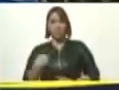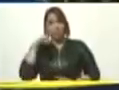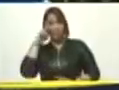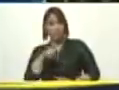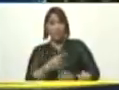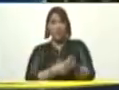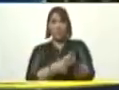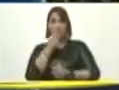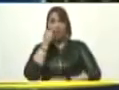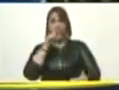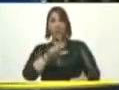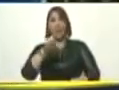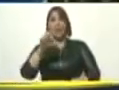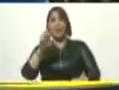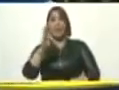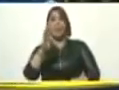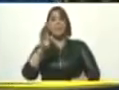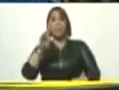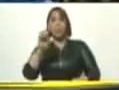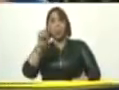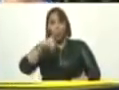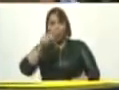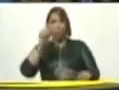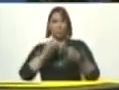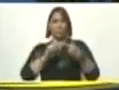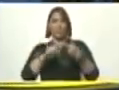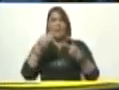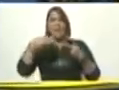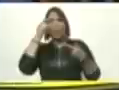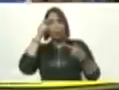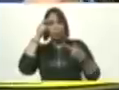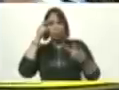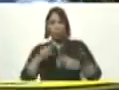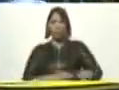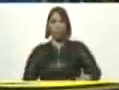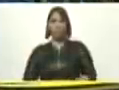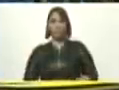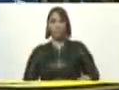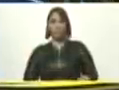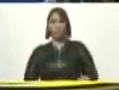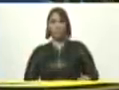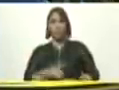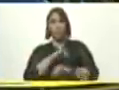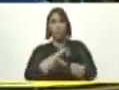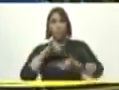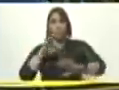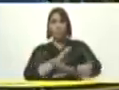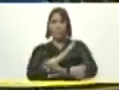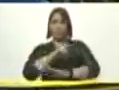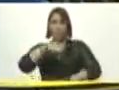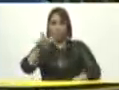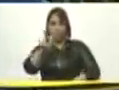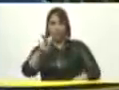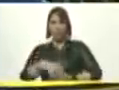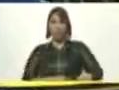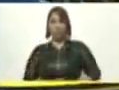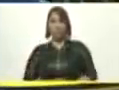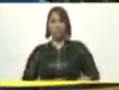LeBron ahí vía Héctor Lavoe en su última presentación en Venezuela